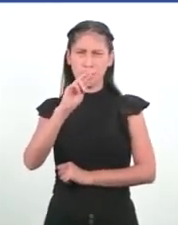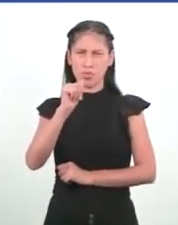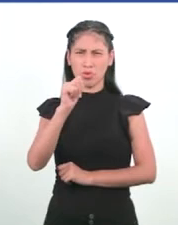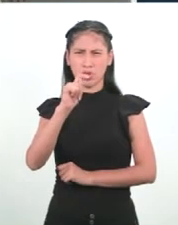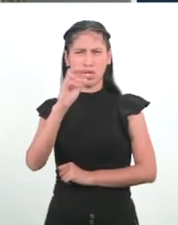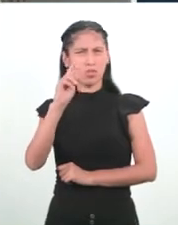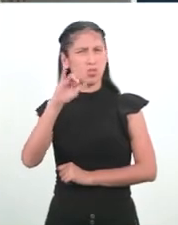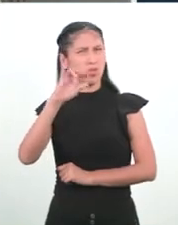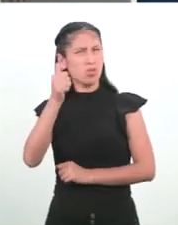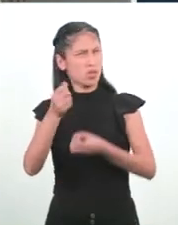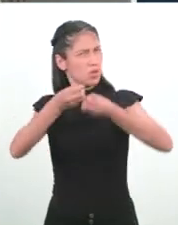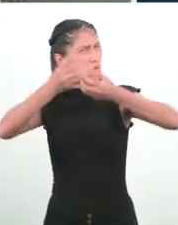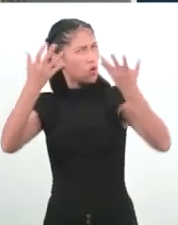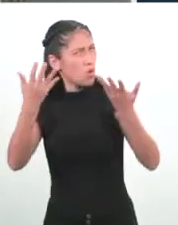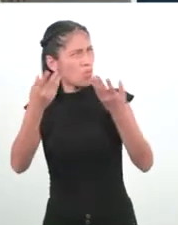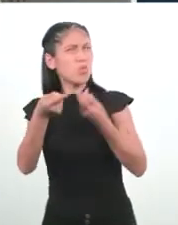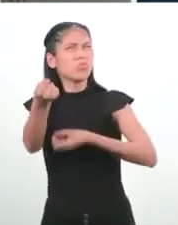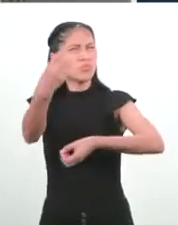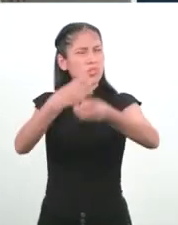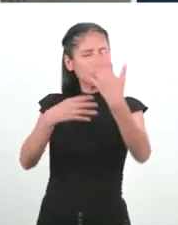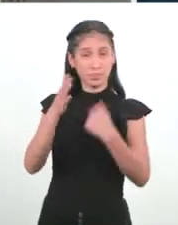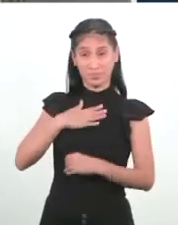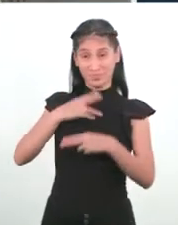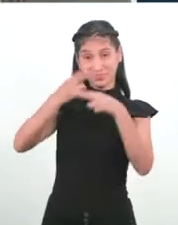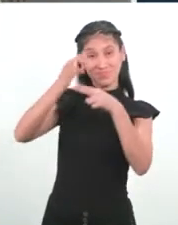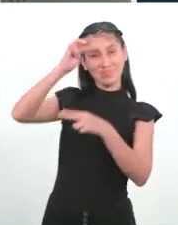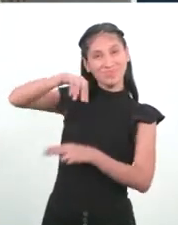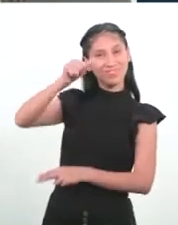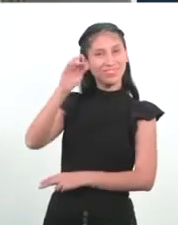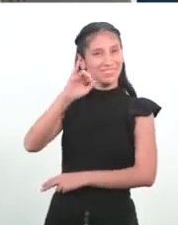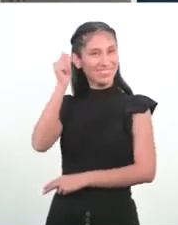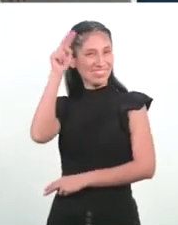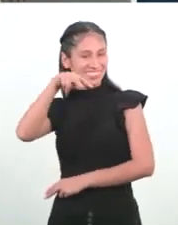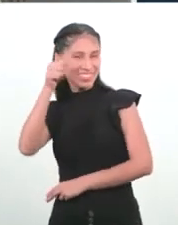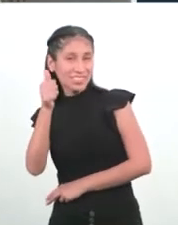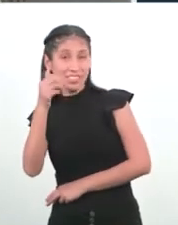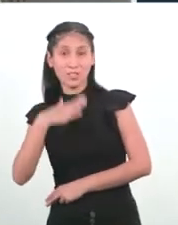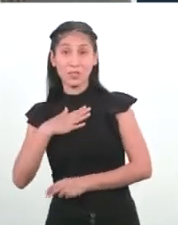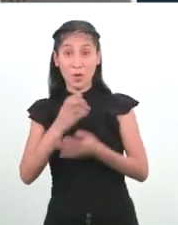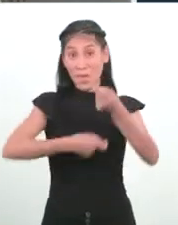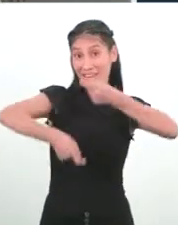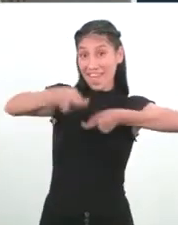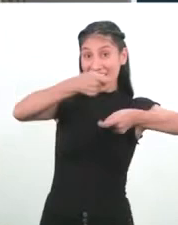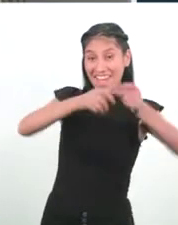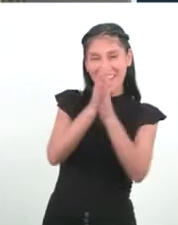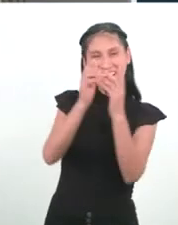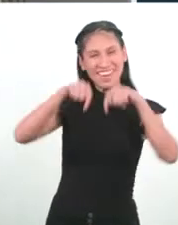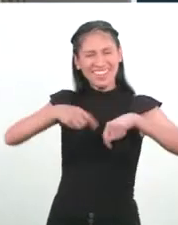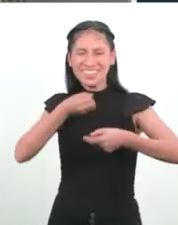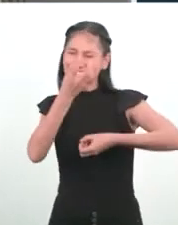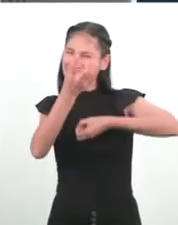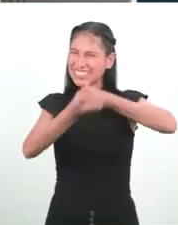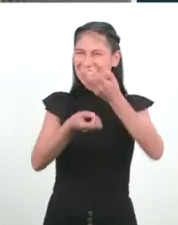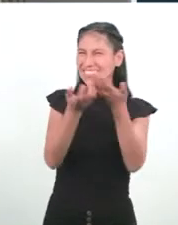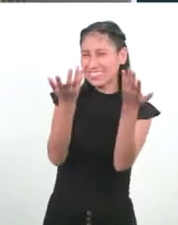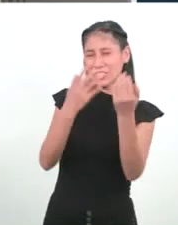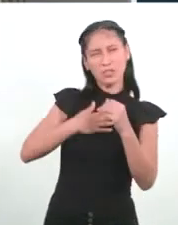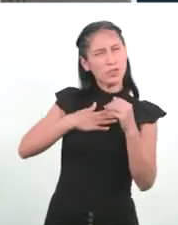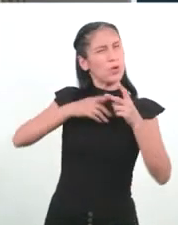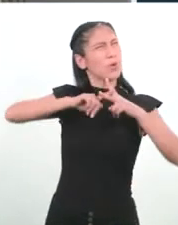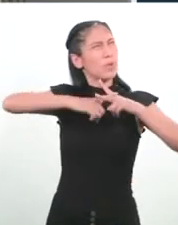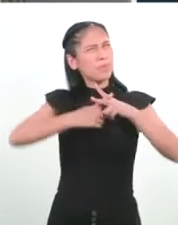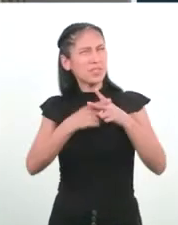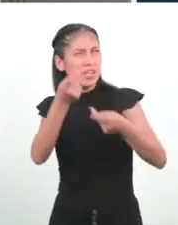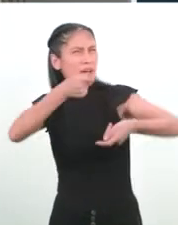propuesta? Hola, ¿cómo están chicos y chicas? Mi nombre es Mariana Costa, yo soy emprendedora social y hoy les quiero contar un poquito más de